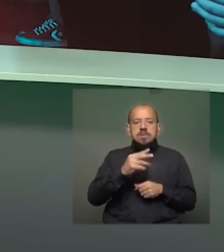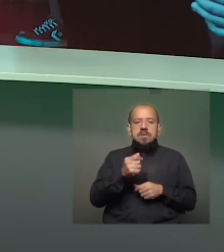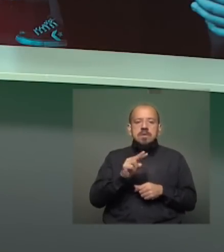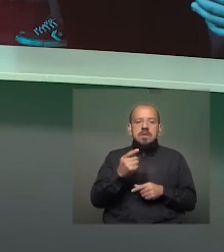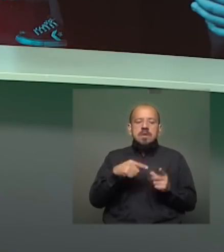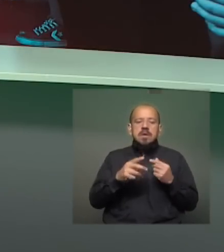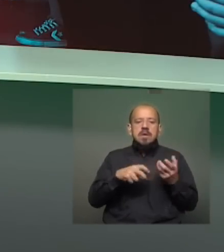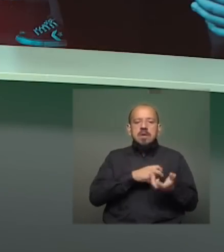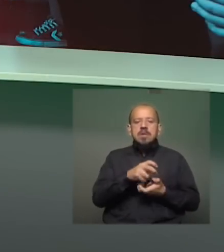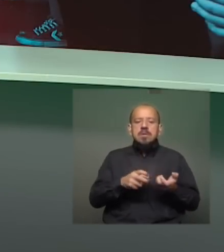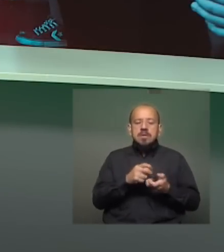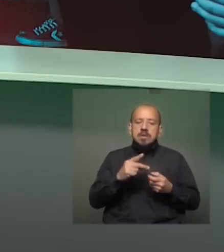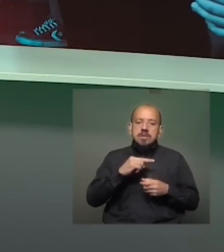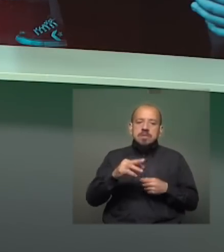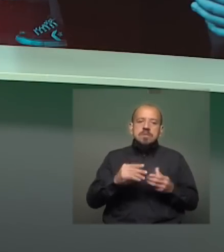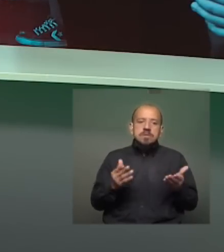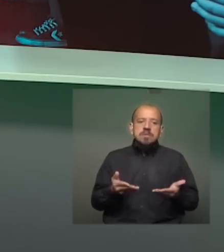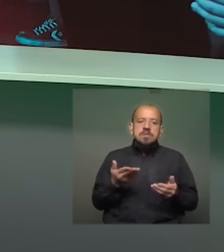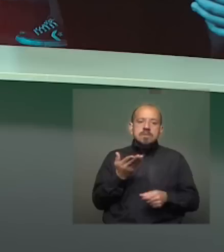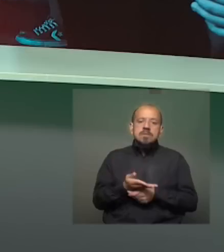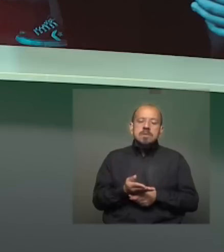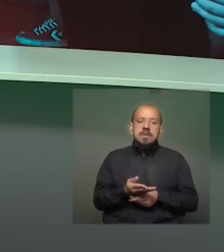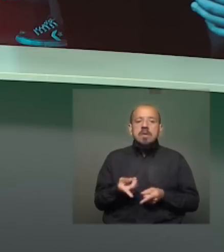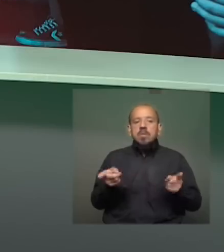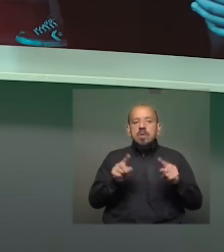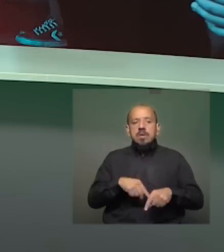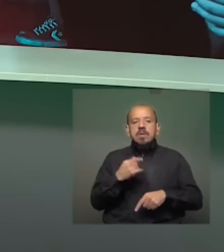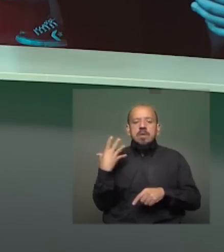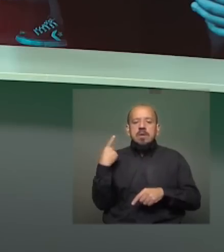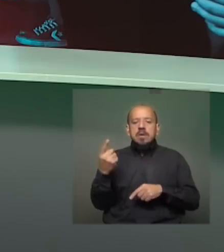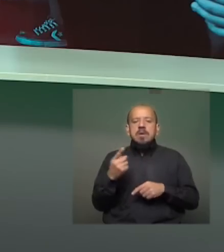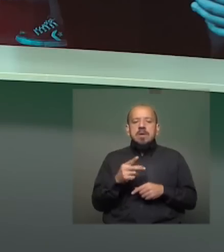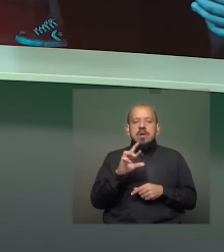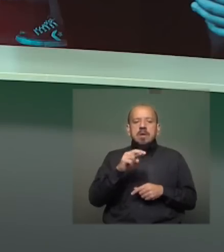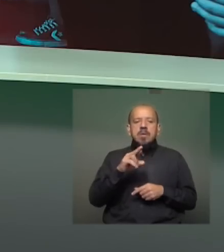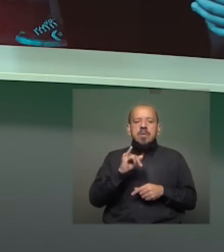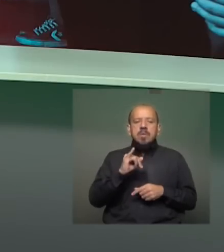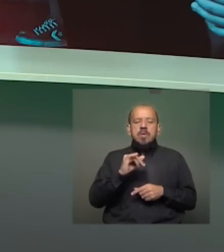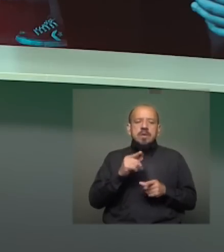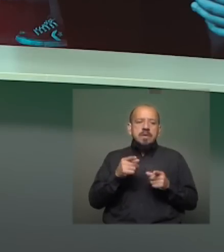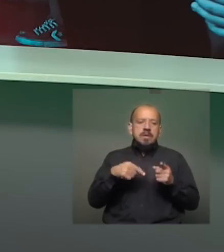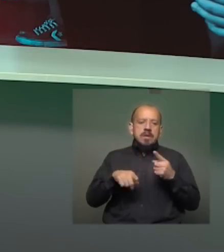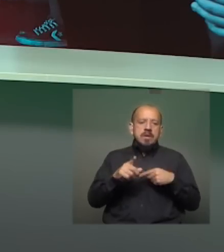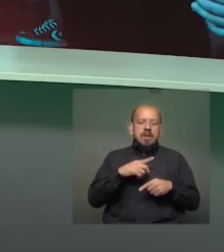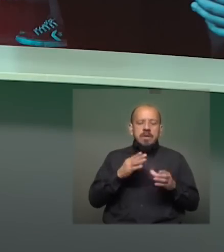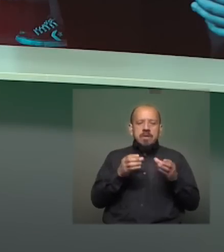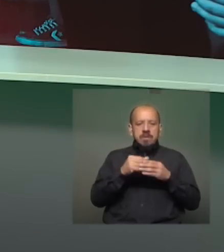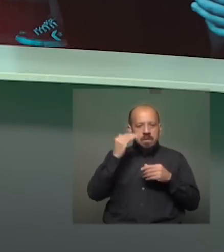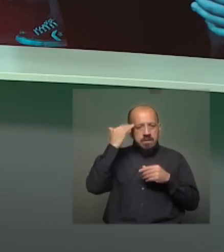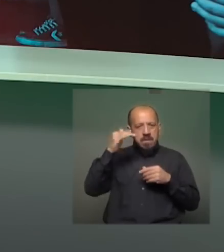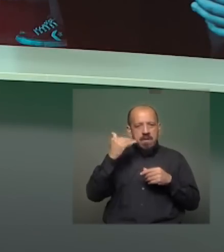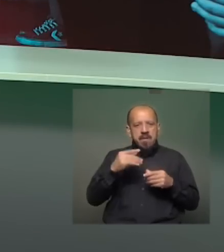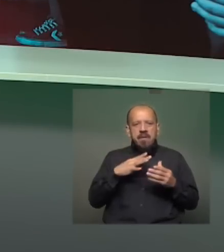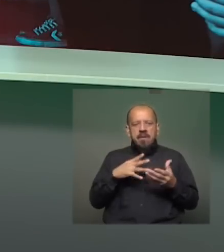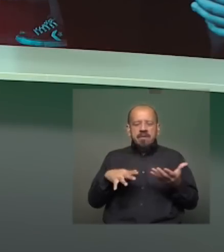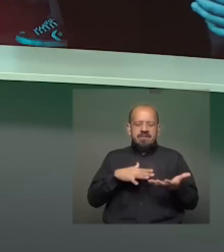está en conflicto permanente y pide la restitución del director Leonardo ruidíaz el colectivo docente que mencionaste recién Mariana lo que dice es que